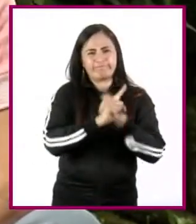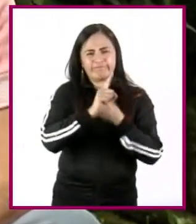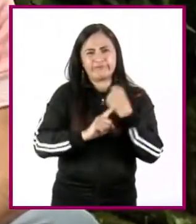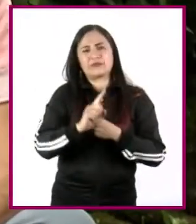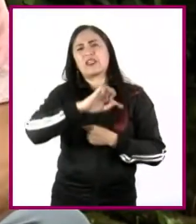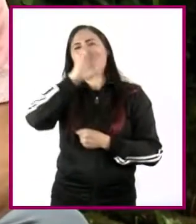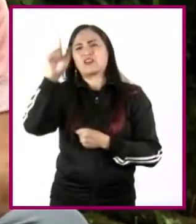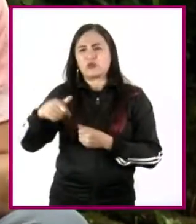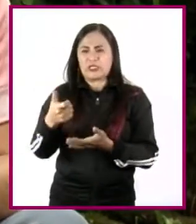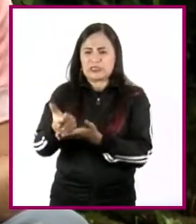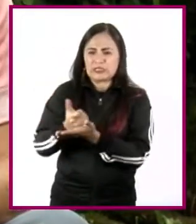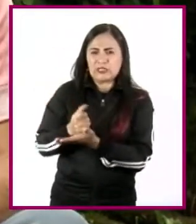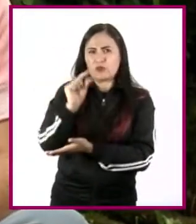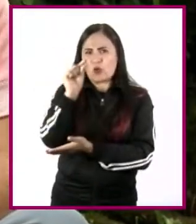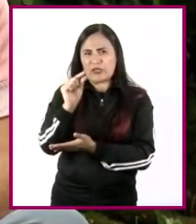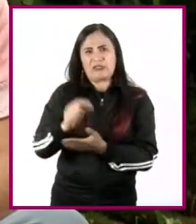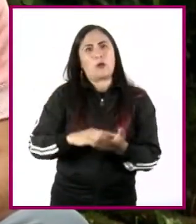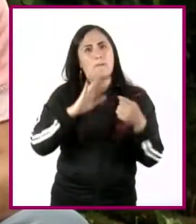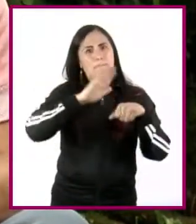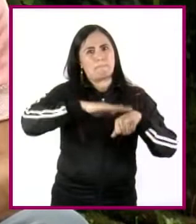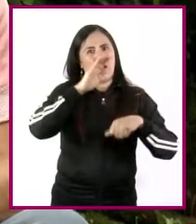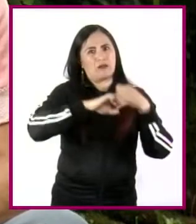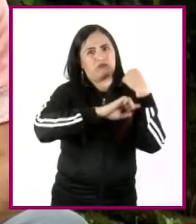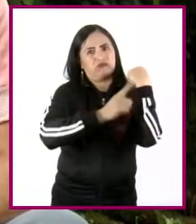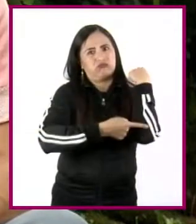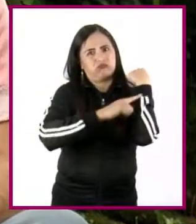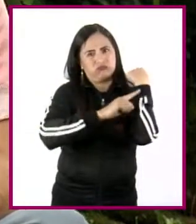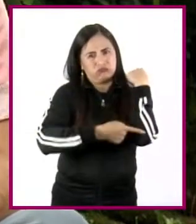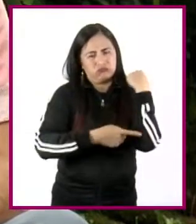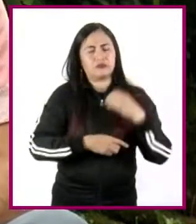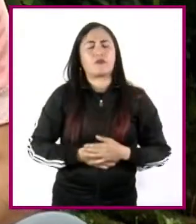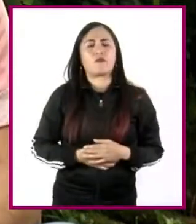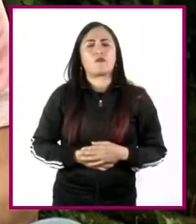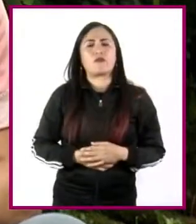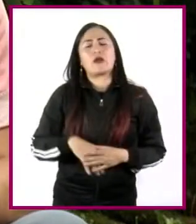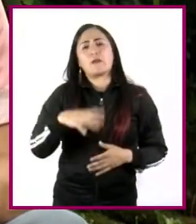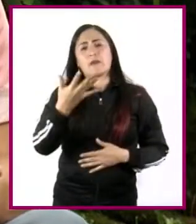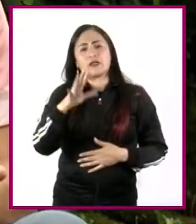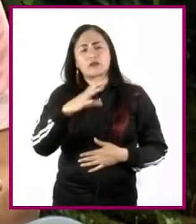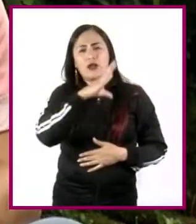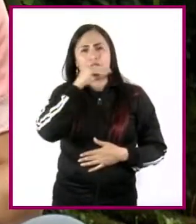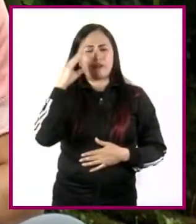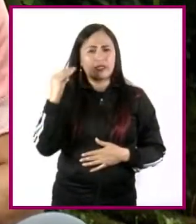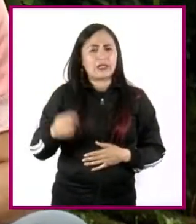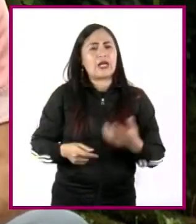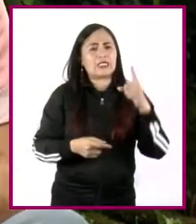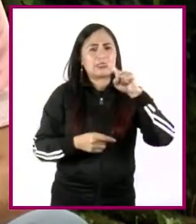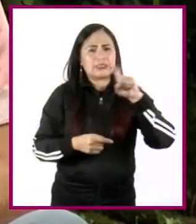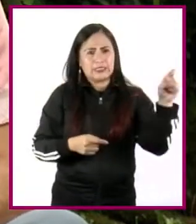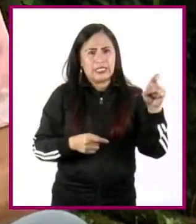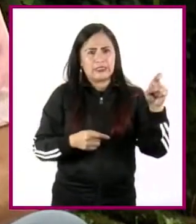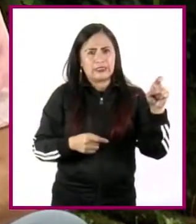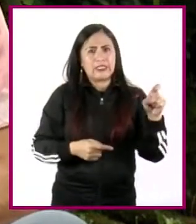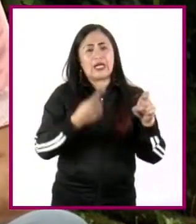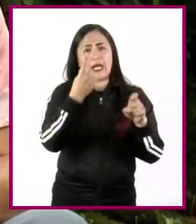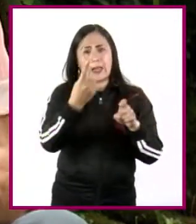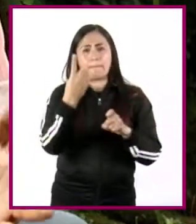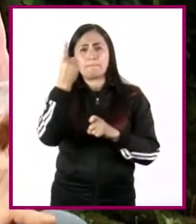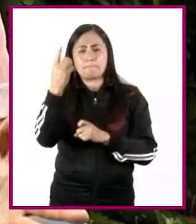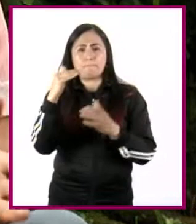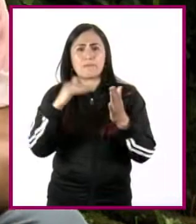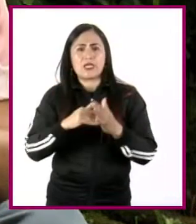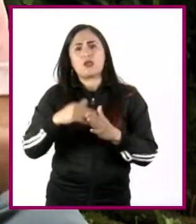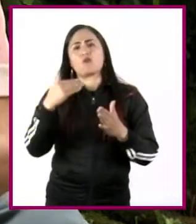ingreso. En la región del sur de África, la tasa promedio de fecundidad es de 100 nacimientos por cada 1.000 mujeres de